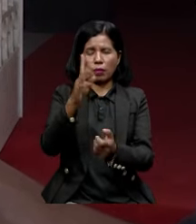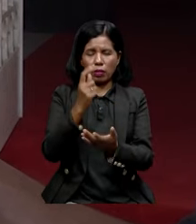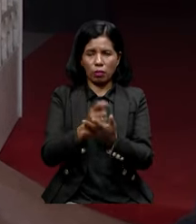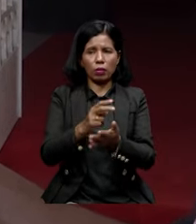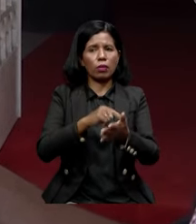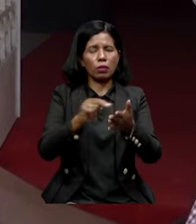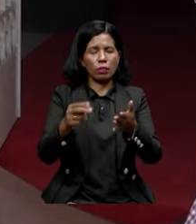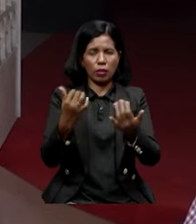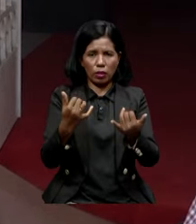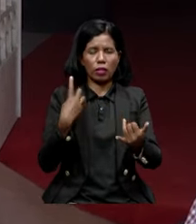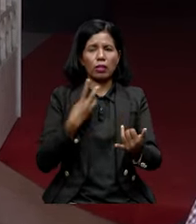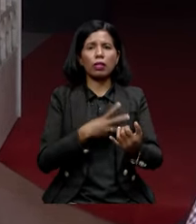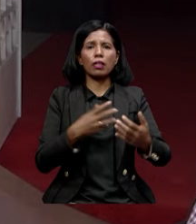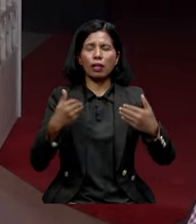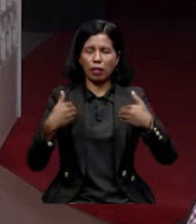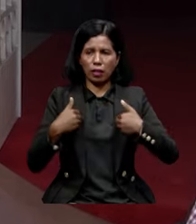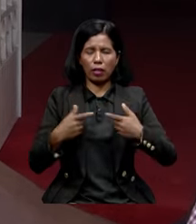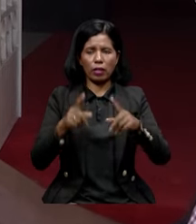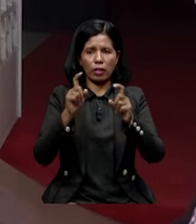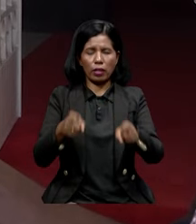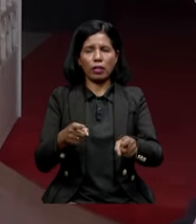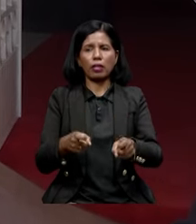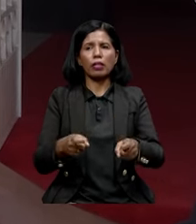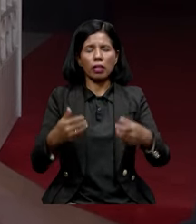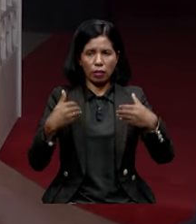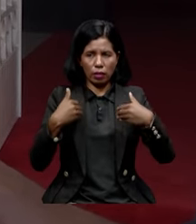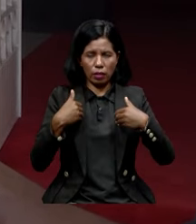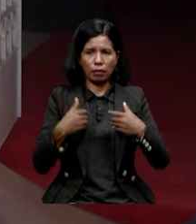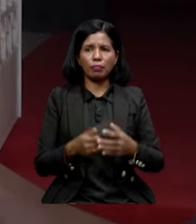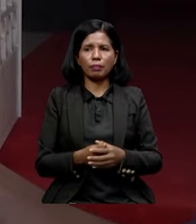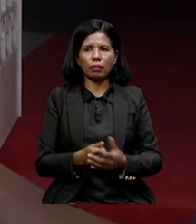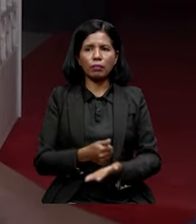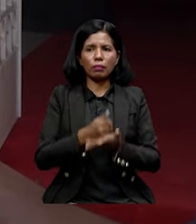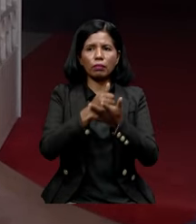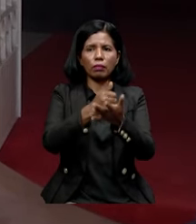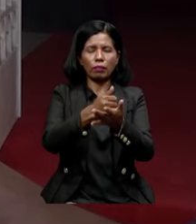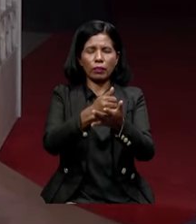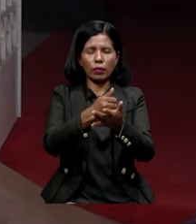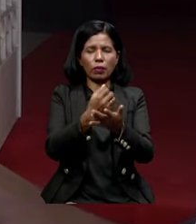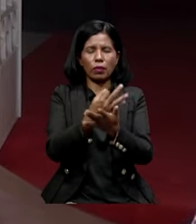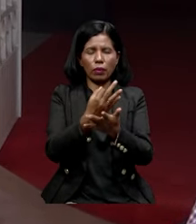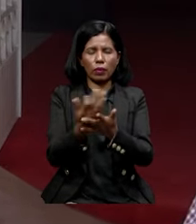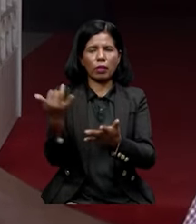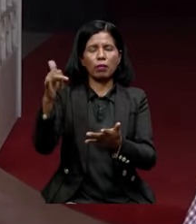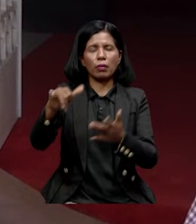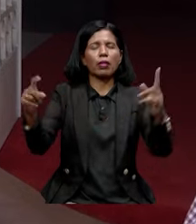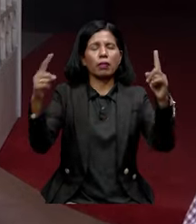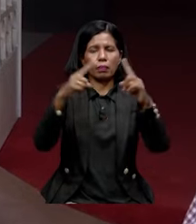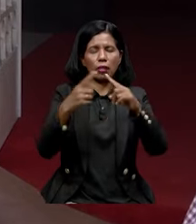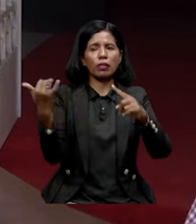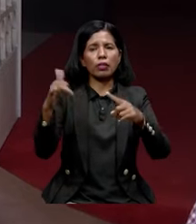emak itu iya tinggi iya apa yo insentivos persennya